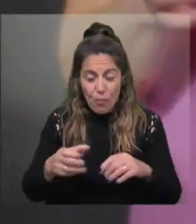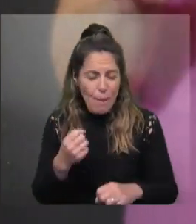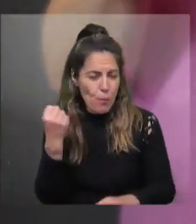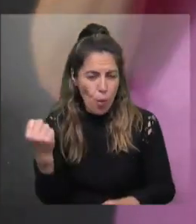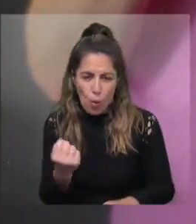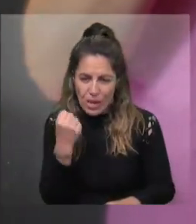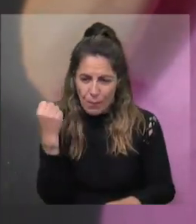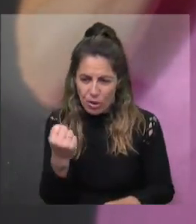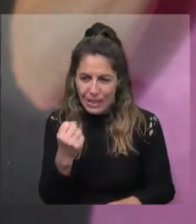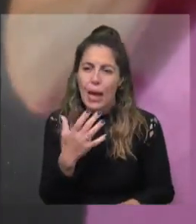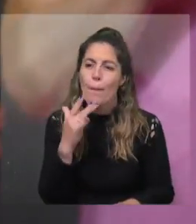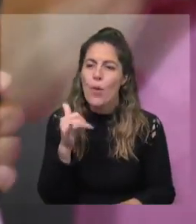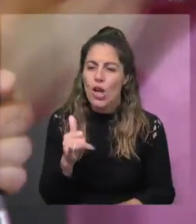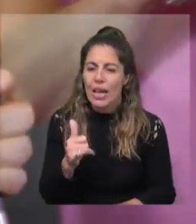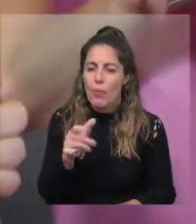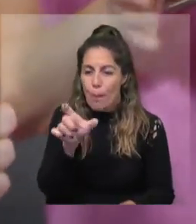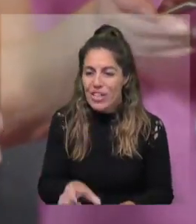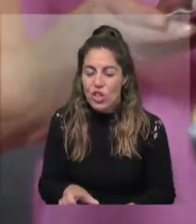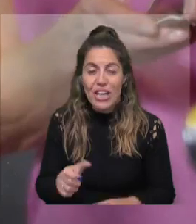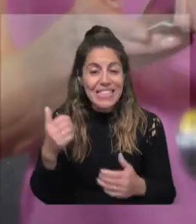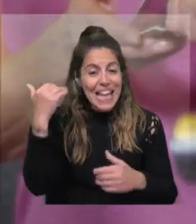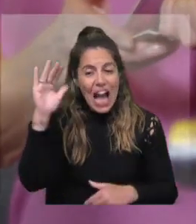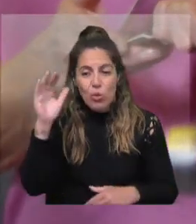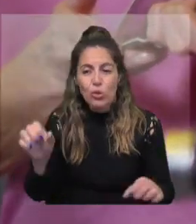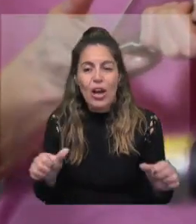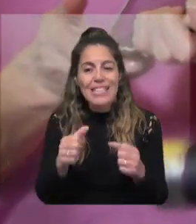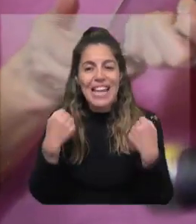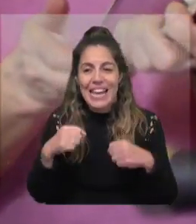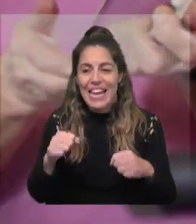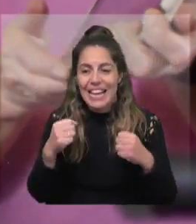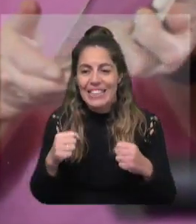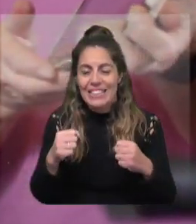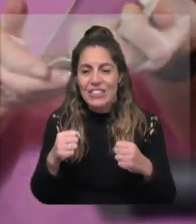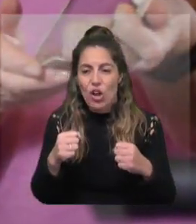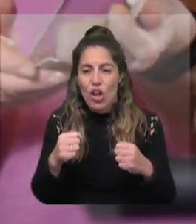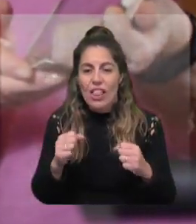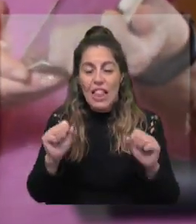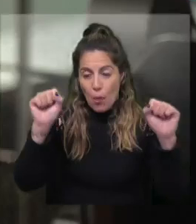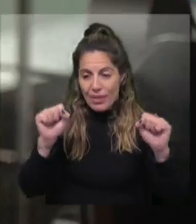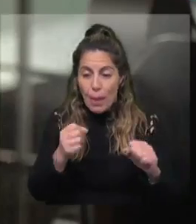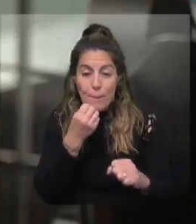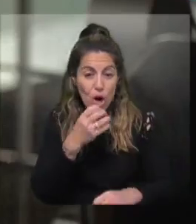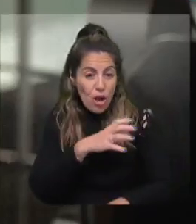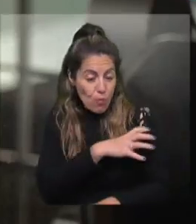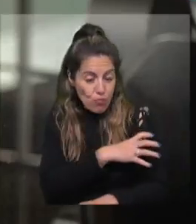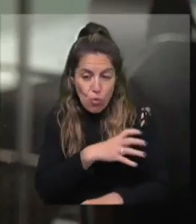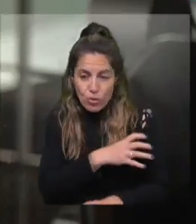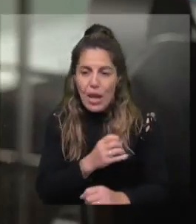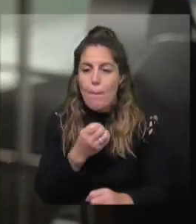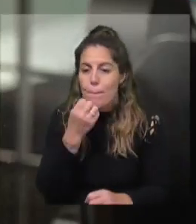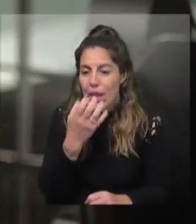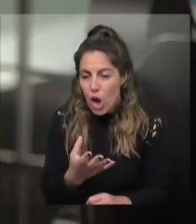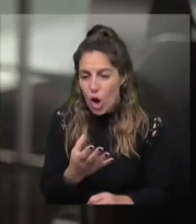importante. Por ejemplo, en personas mayores, hacer ejercicios de forma anaeróbica mejora su musculatura y mejora